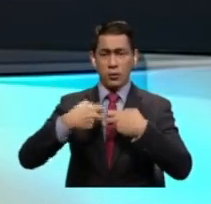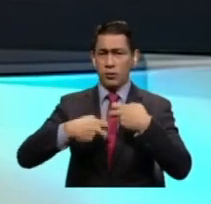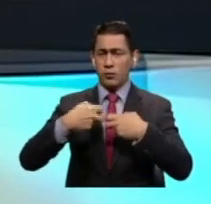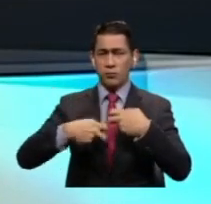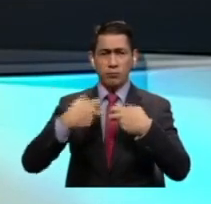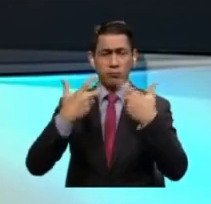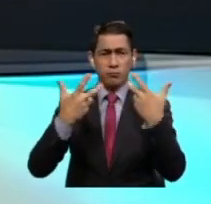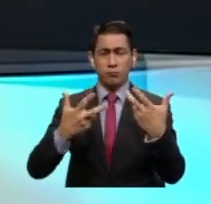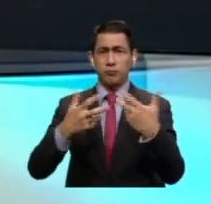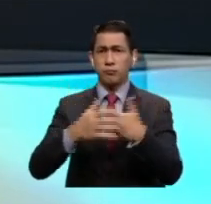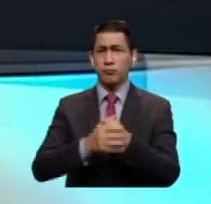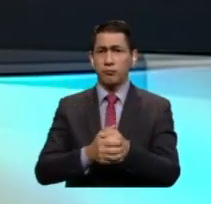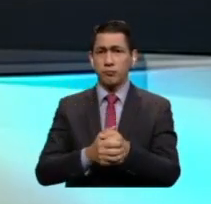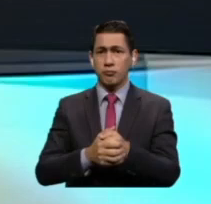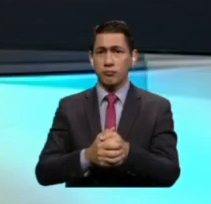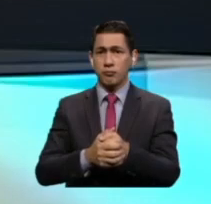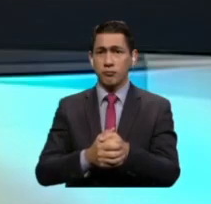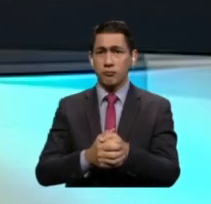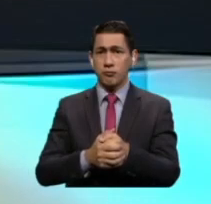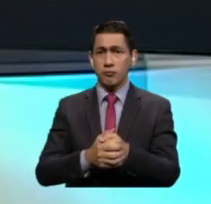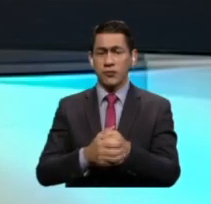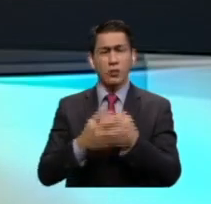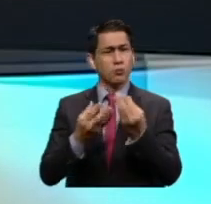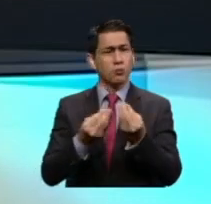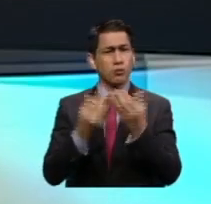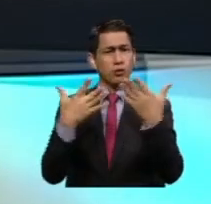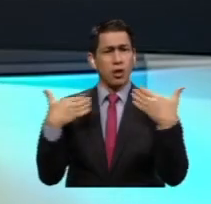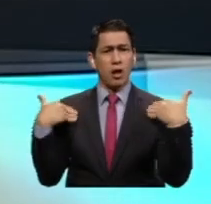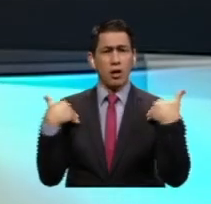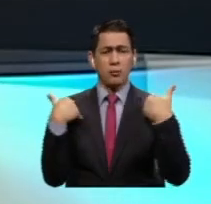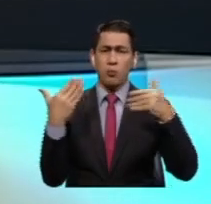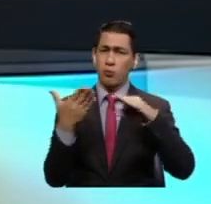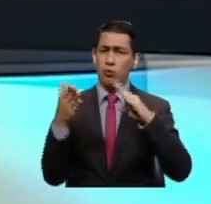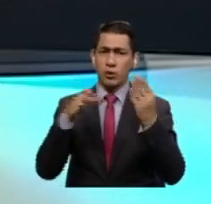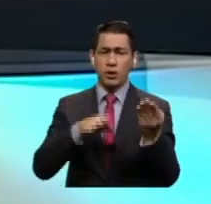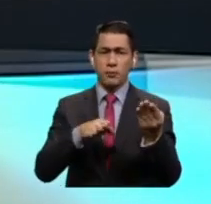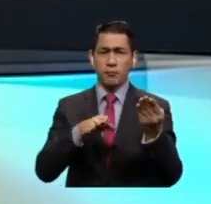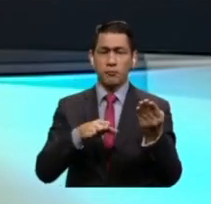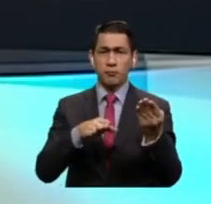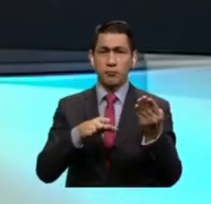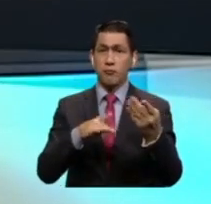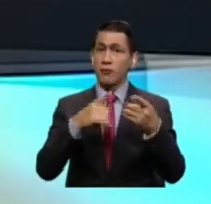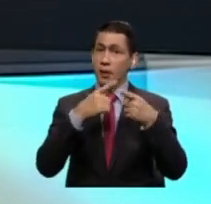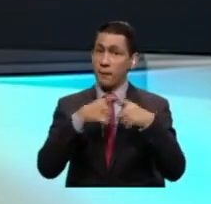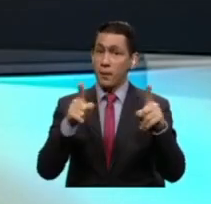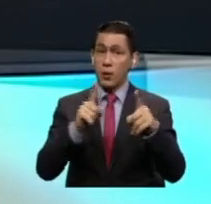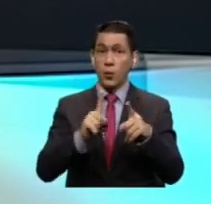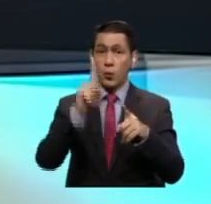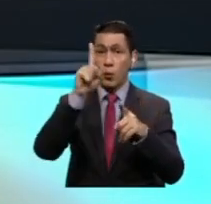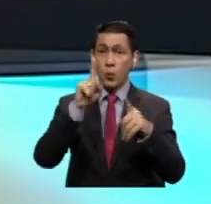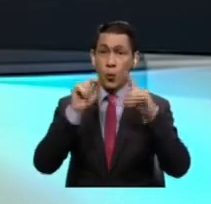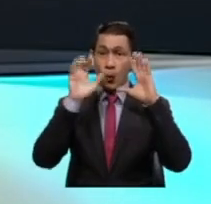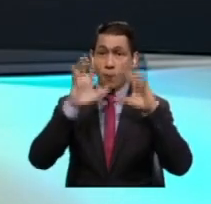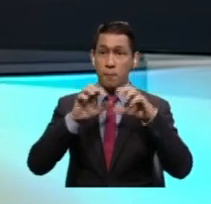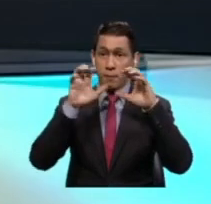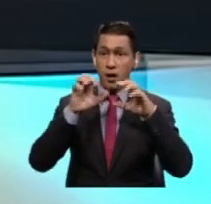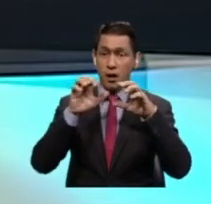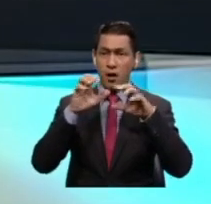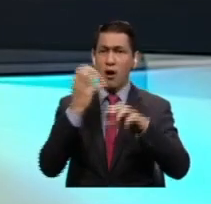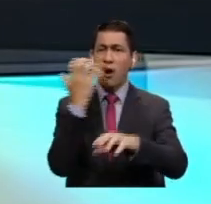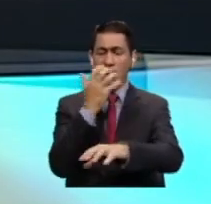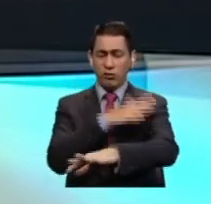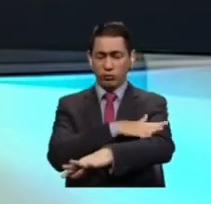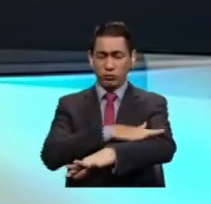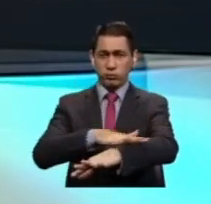Puercoespines, zarigüeyas, bastantes animalitos murieron, mientras que un perrito que sufrió